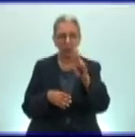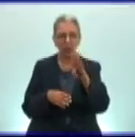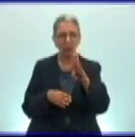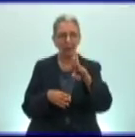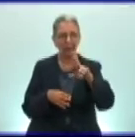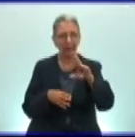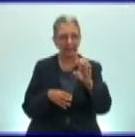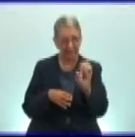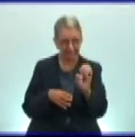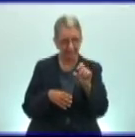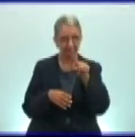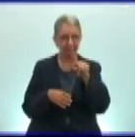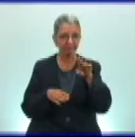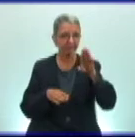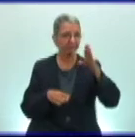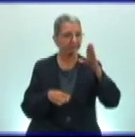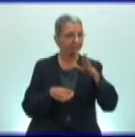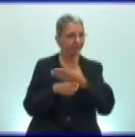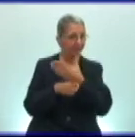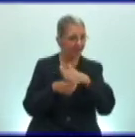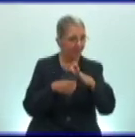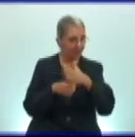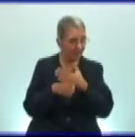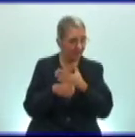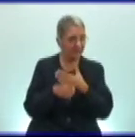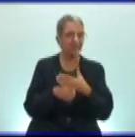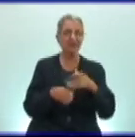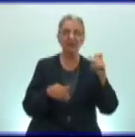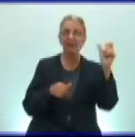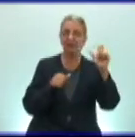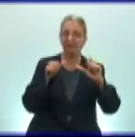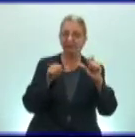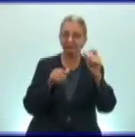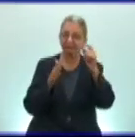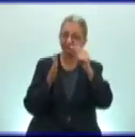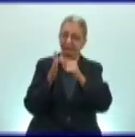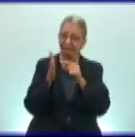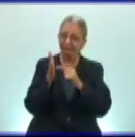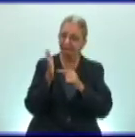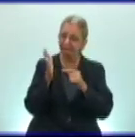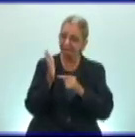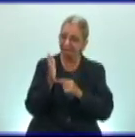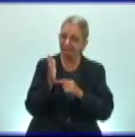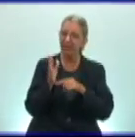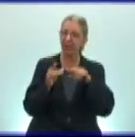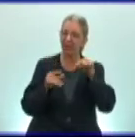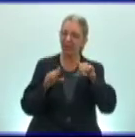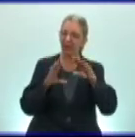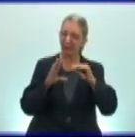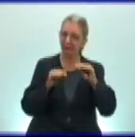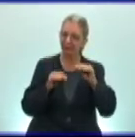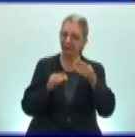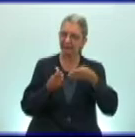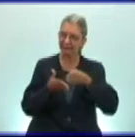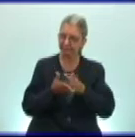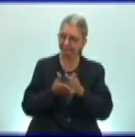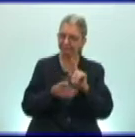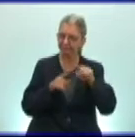cobre. Fíjense la diferencia entre los símbolos químicos de estos dos elementos. De esto hablaremos a continuación en nuestra clase.